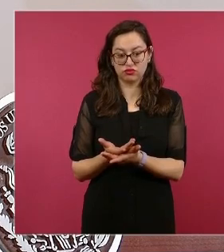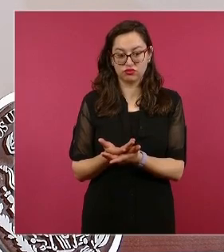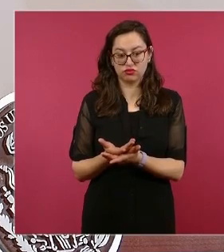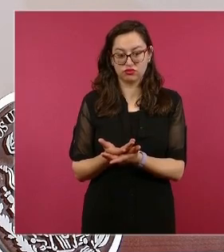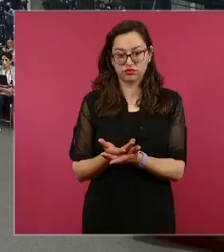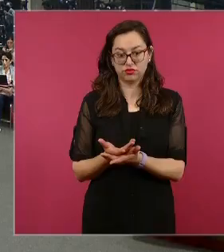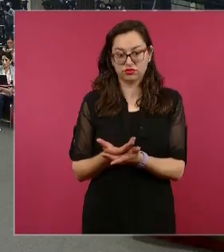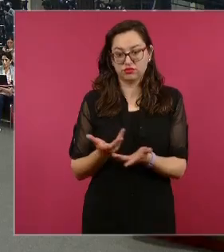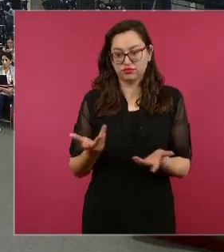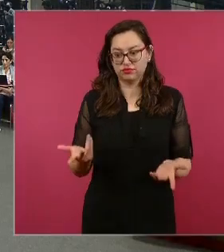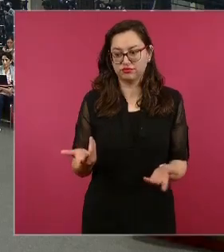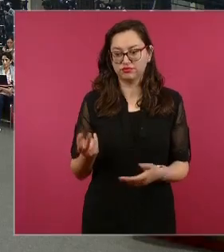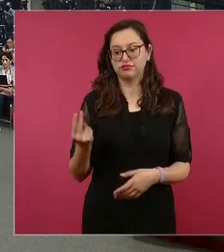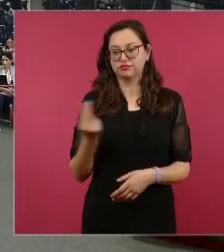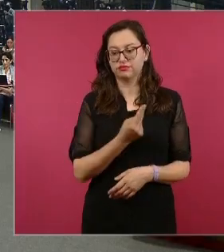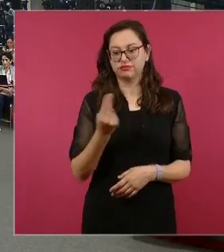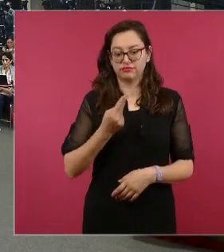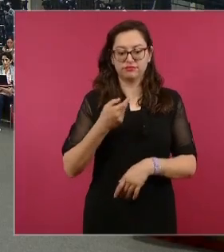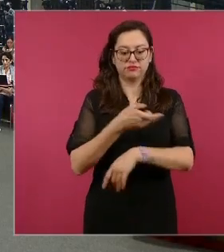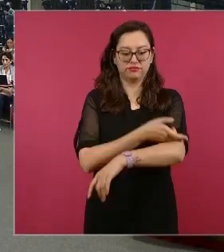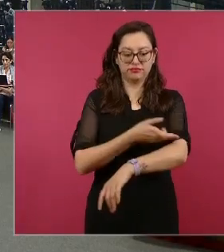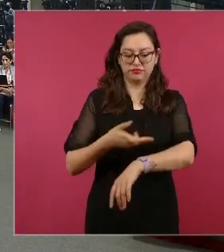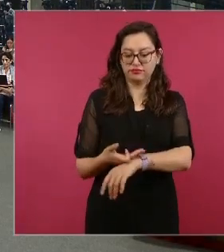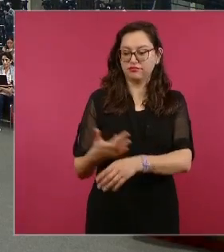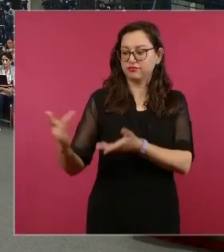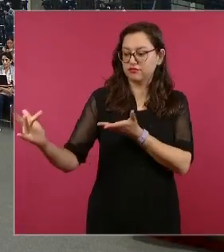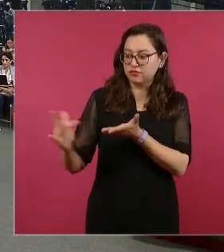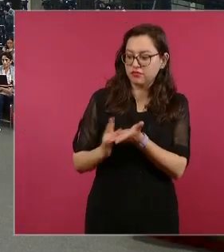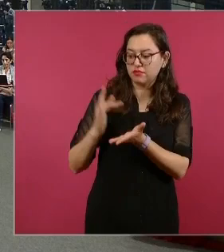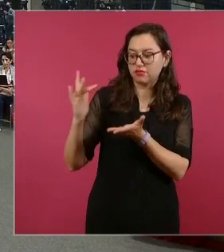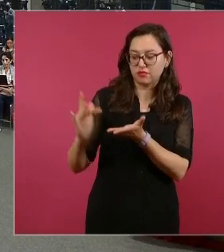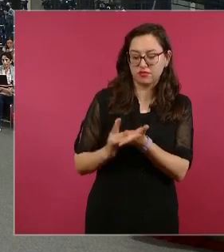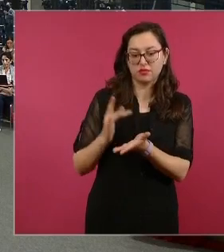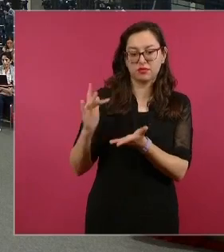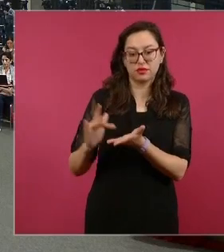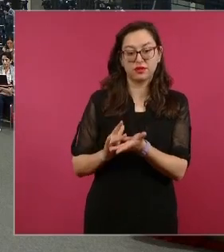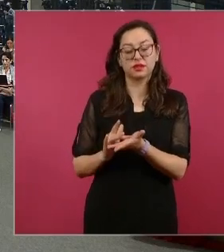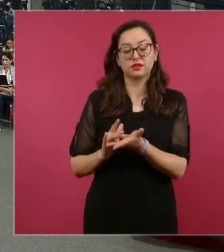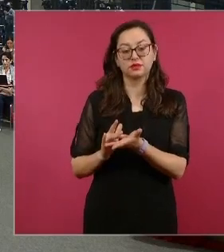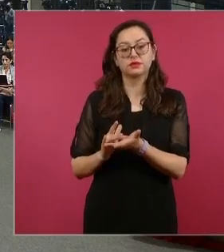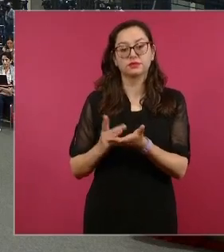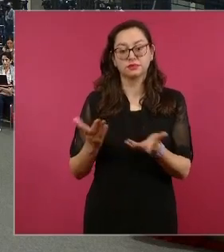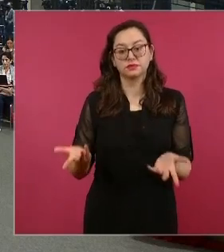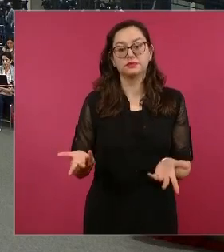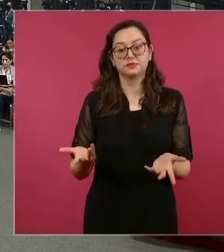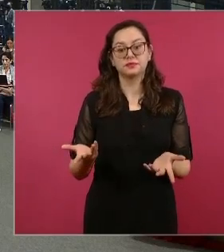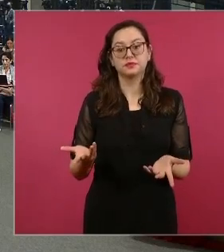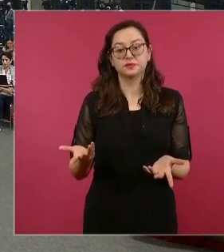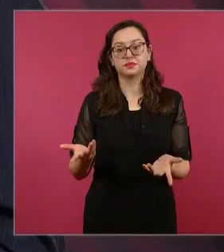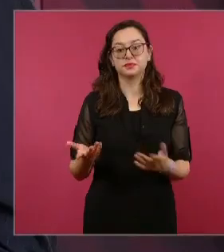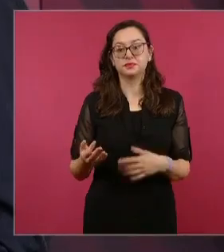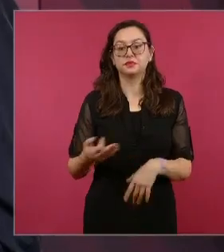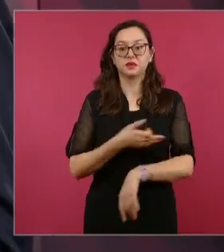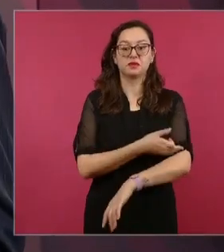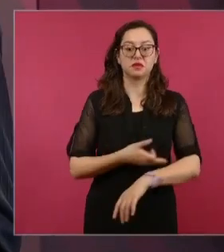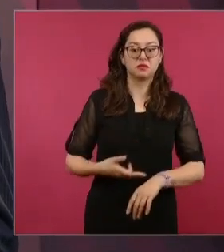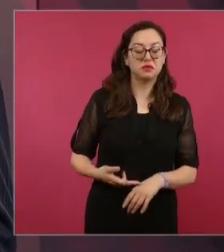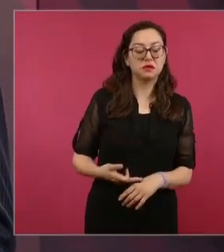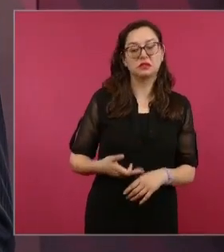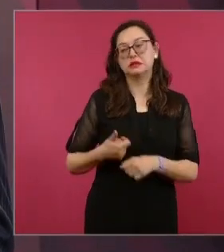mucho del apoyo de la familia, y la familia también padece de